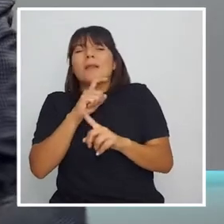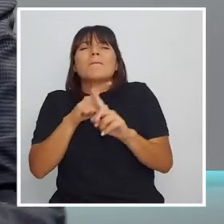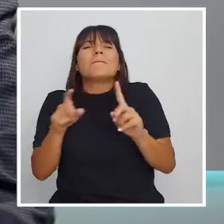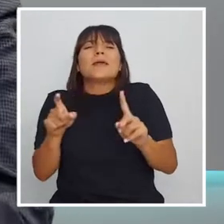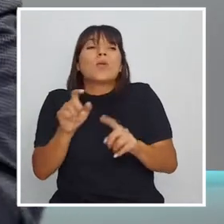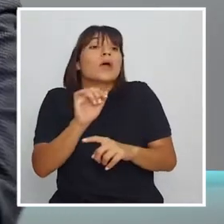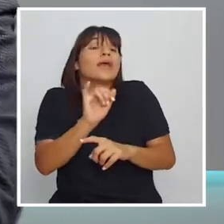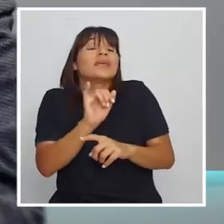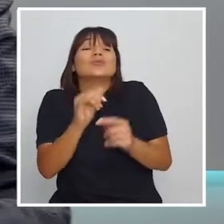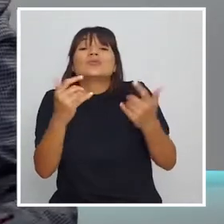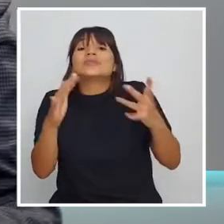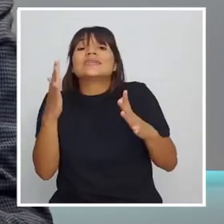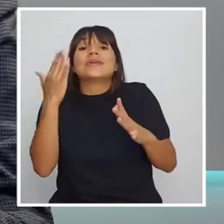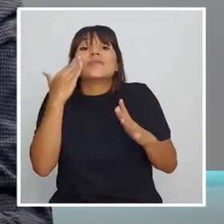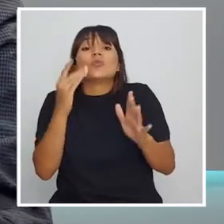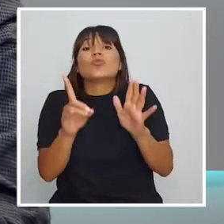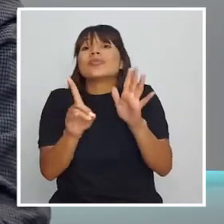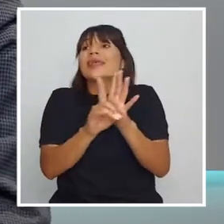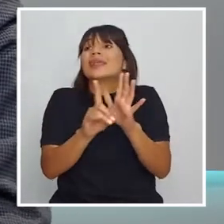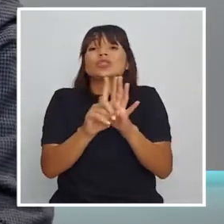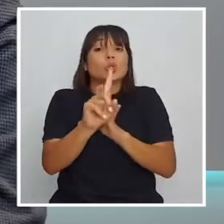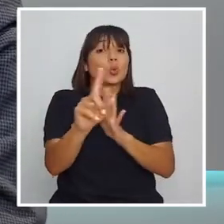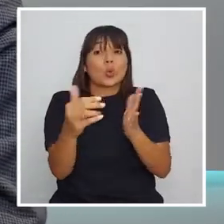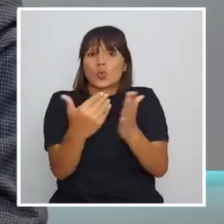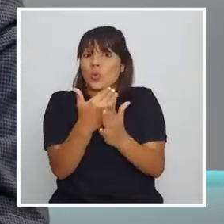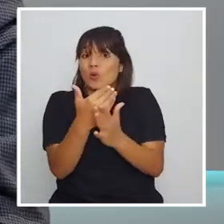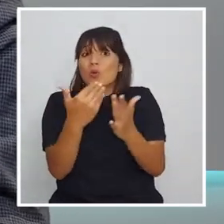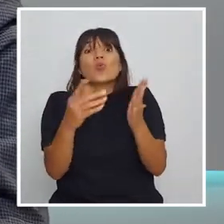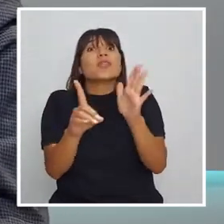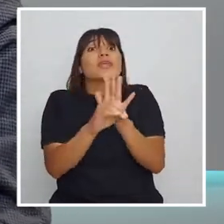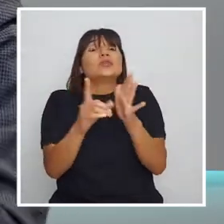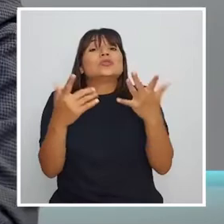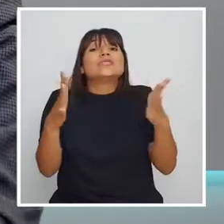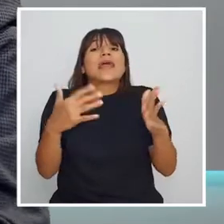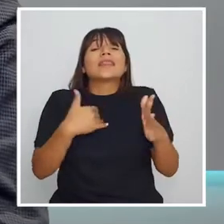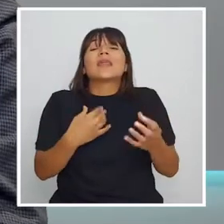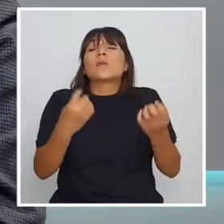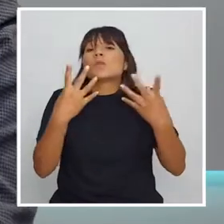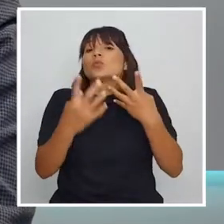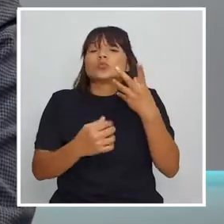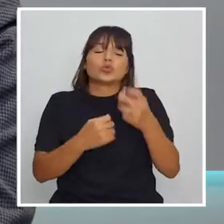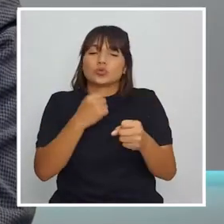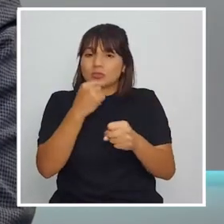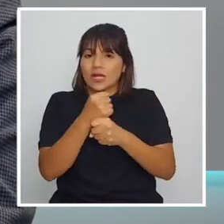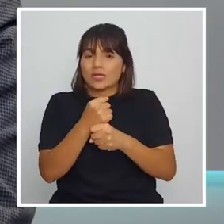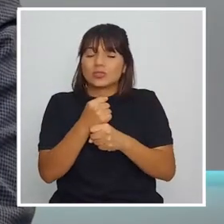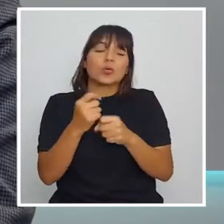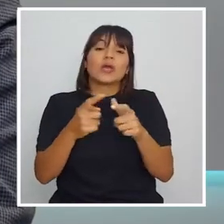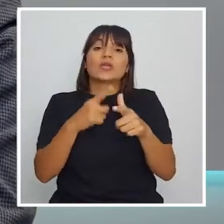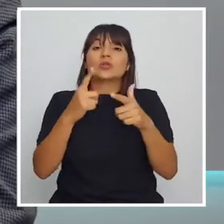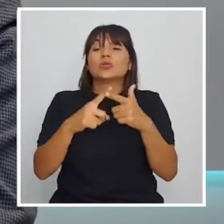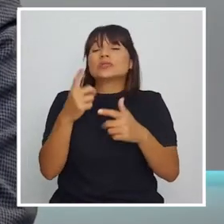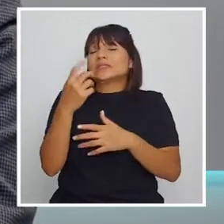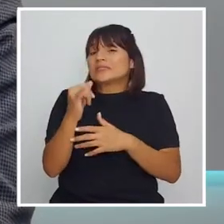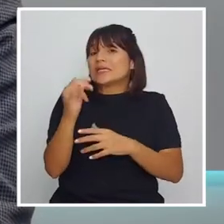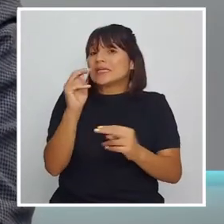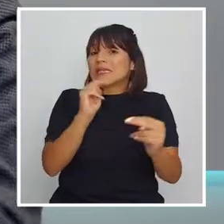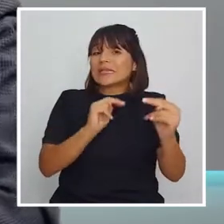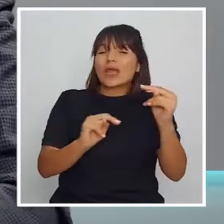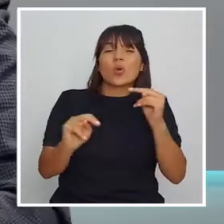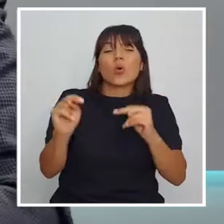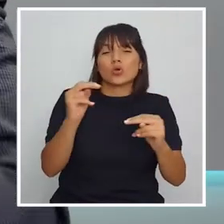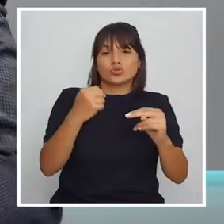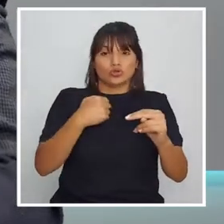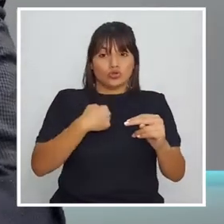año pasado, tiene ya décadas de existir. De manera que entonces, si el negocio lo llevo con un cierto orden,